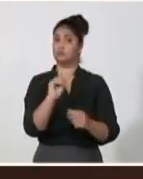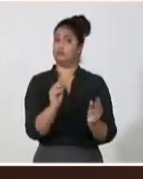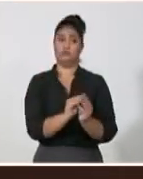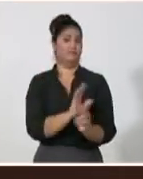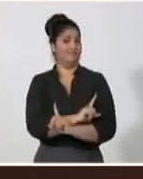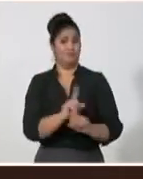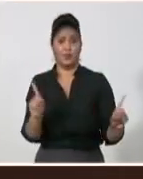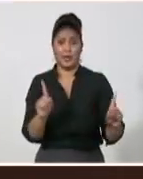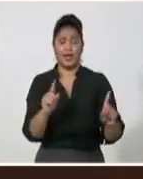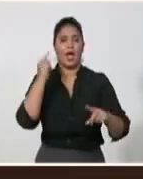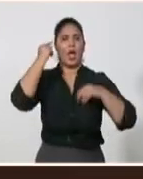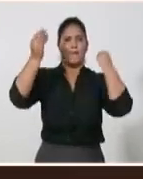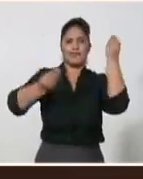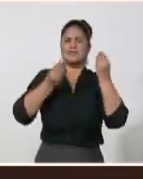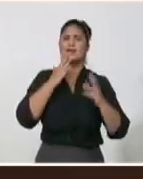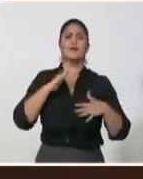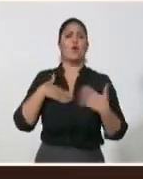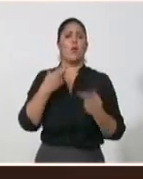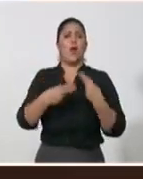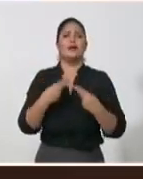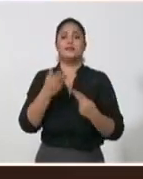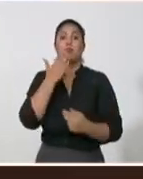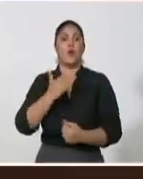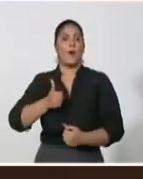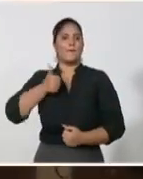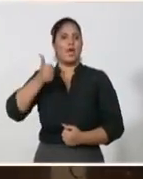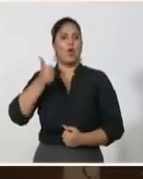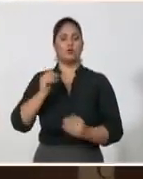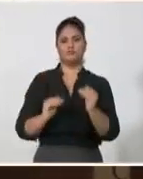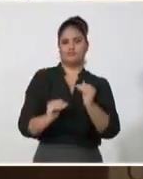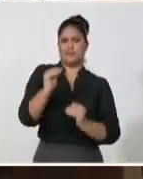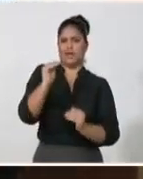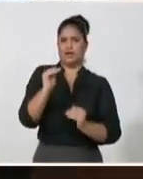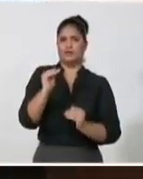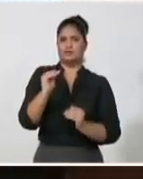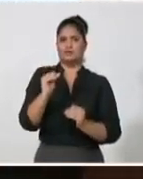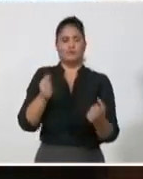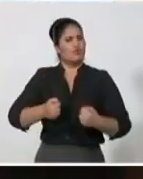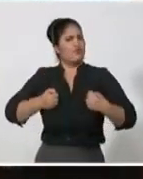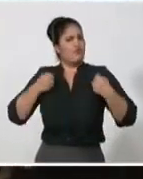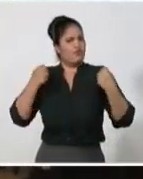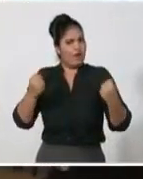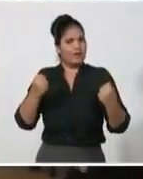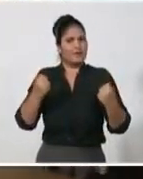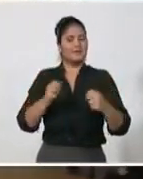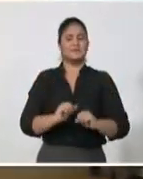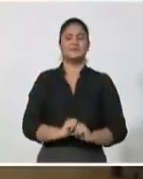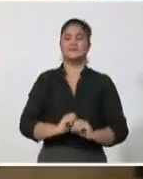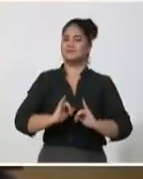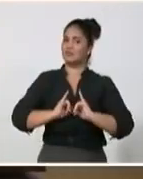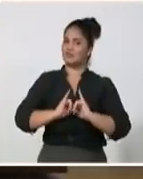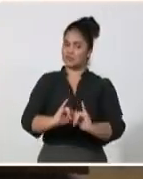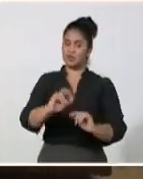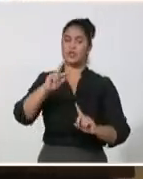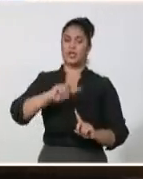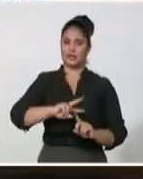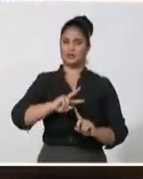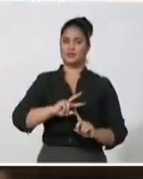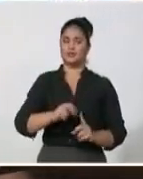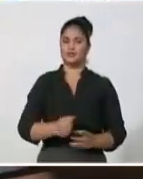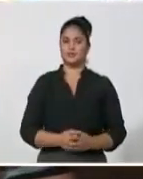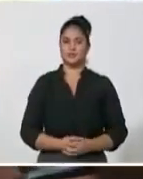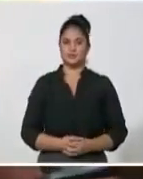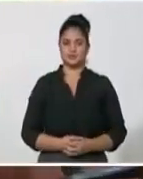encima, cómo nos vamos por encima, cómo lo hacemos mejor, cómo superamos esto. Abdiel Bermúdez Bermúdez, Sistema Informativo de la